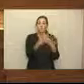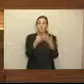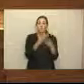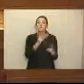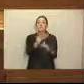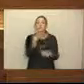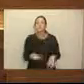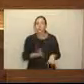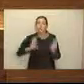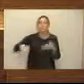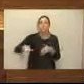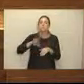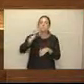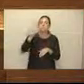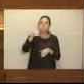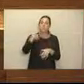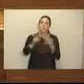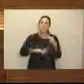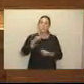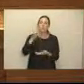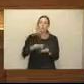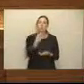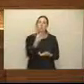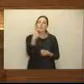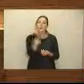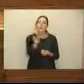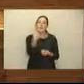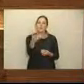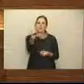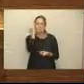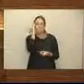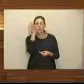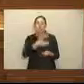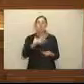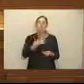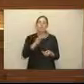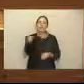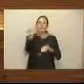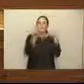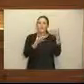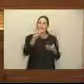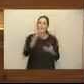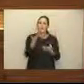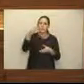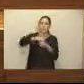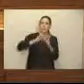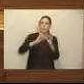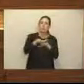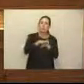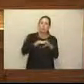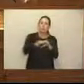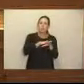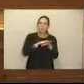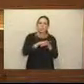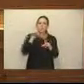Esa última pregunta que yo le hice, en la que le decía que si usted no consideraba que podía desarrollar alguna actividad en su gobierno de